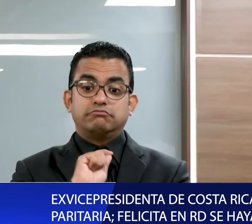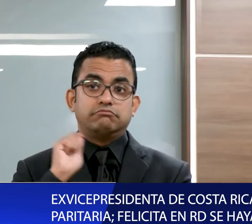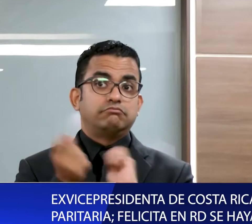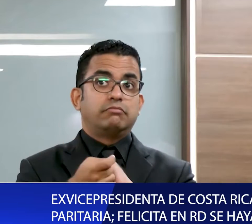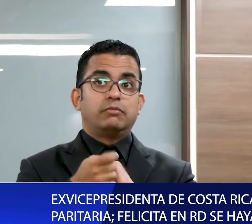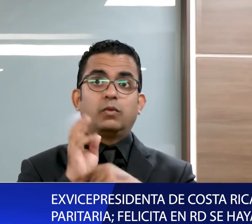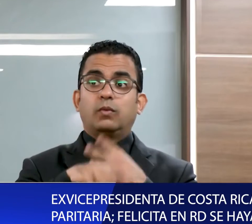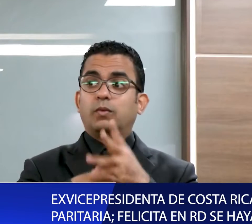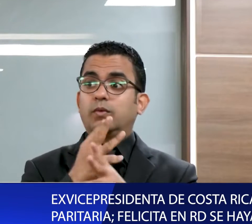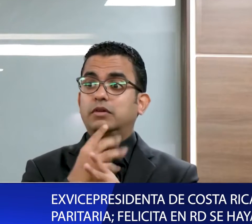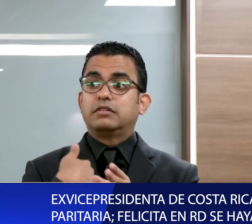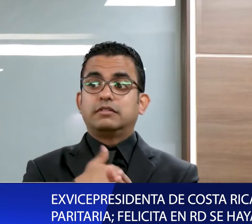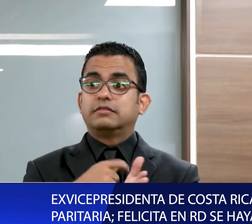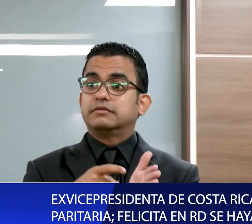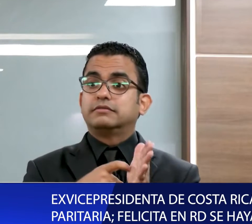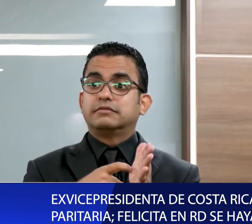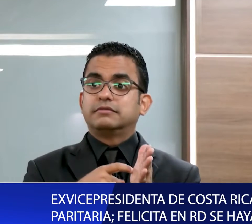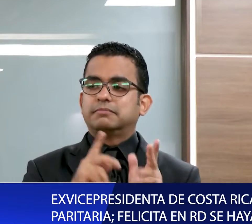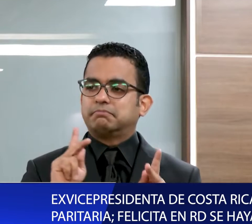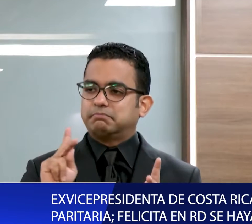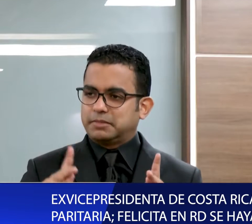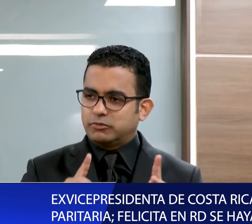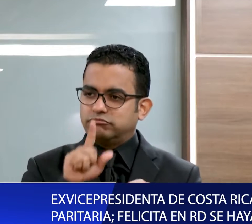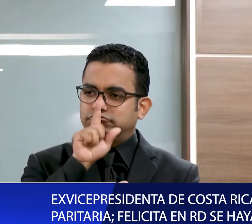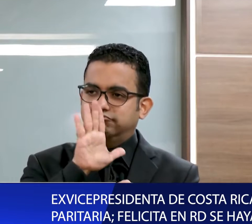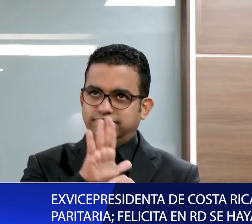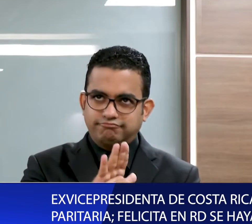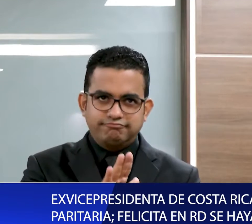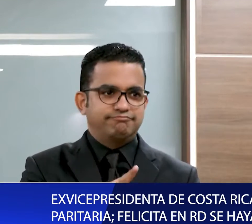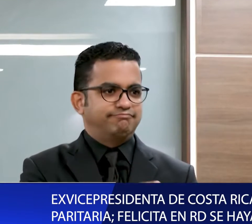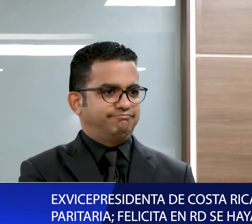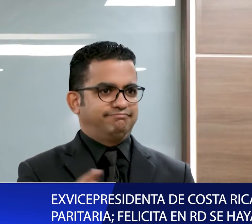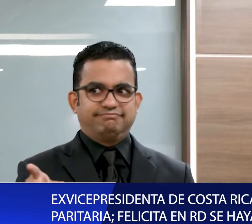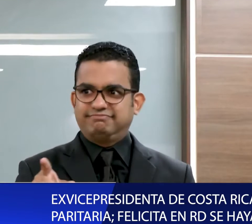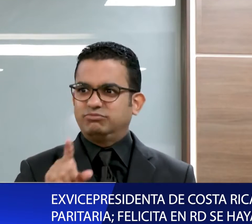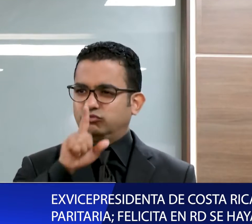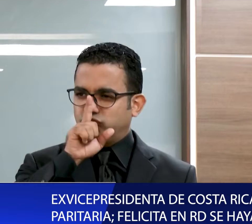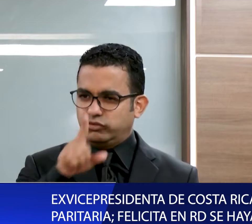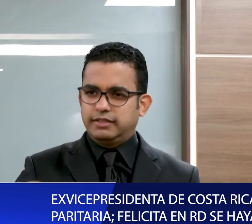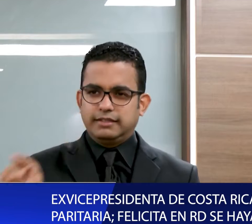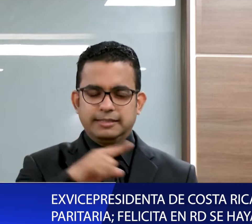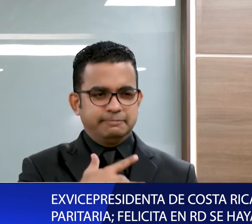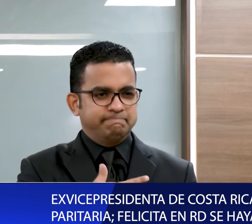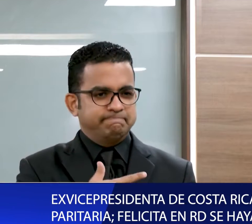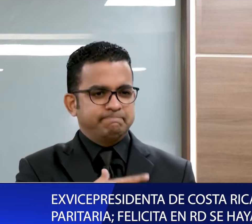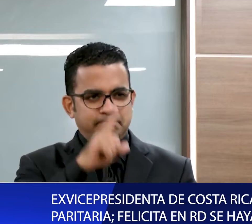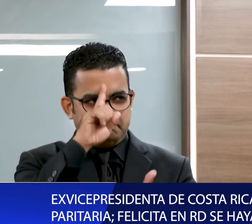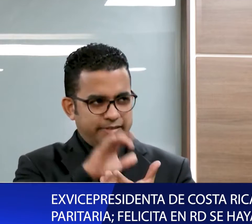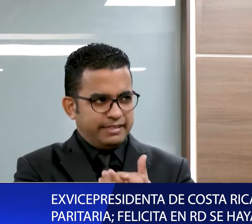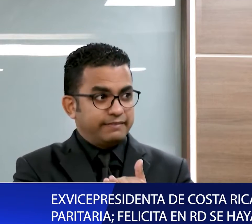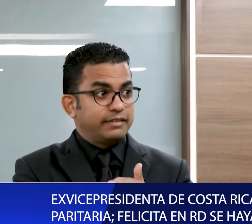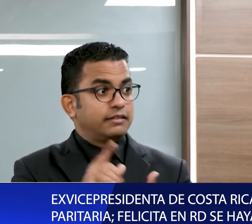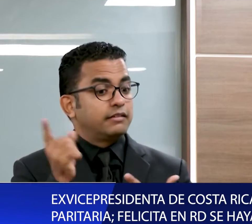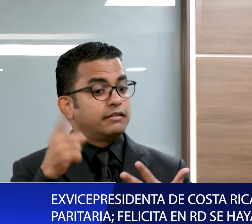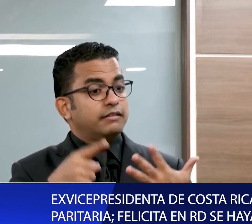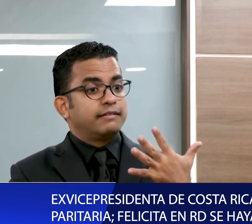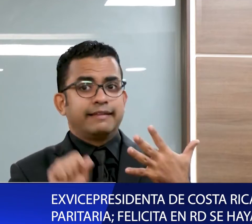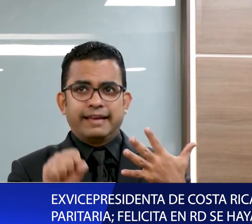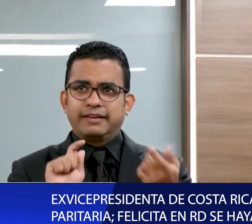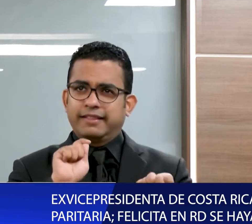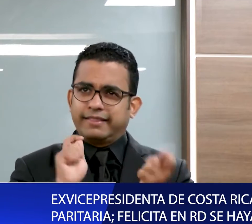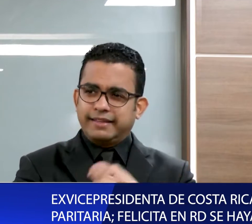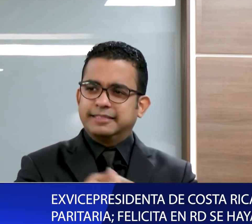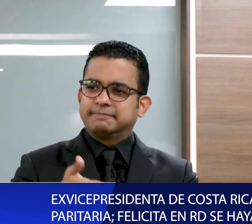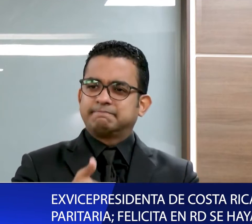Central Electoral ponderó en la propuesta de reforma electoral de la paridad para la presentación de candidatos y candidatas de todos